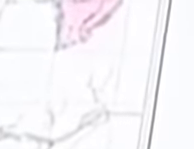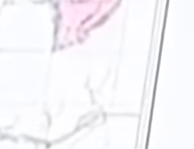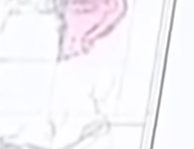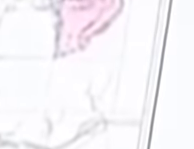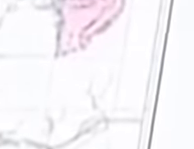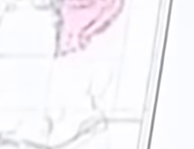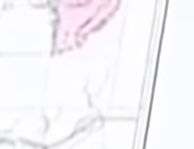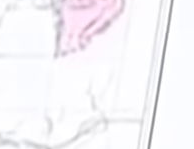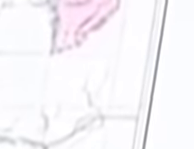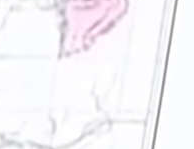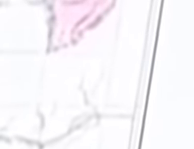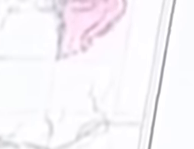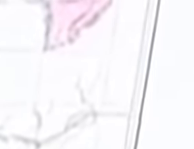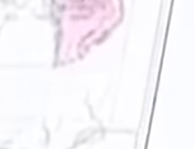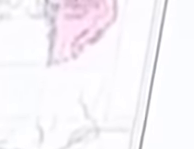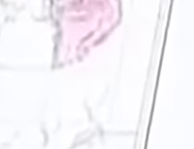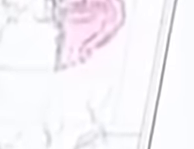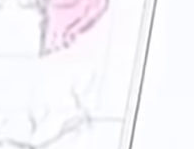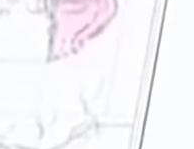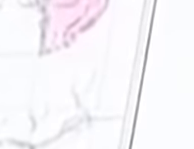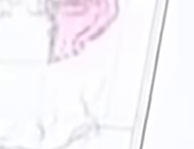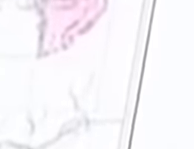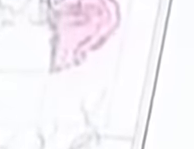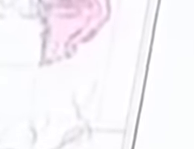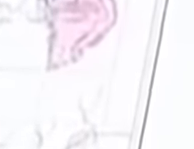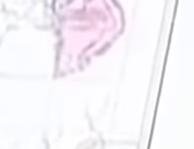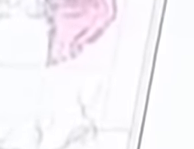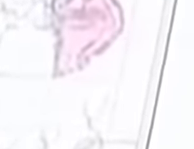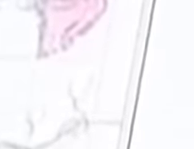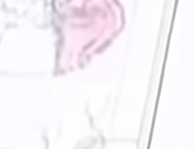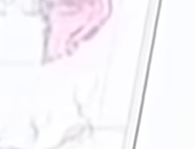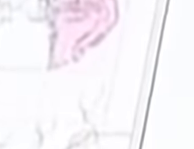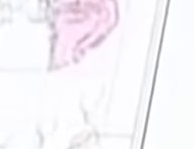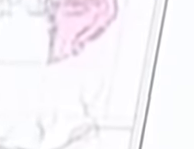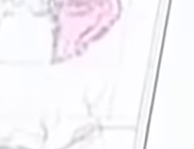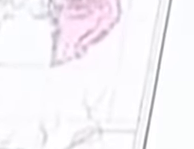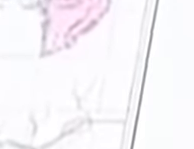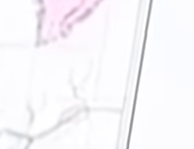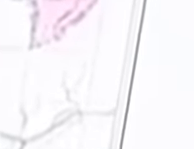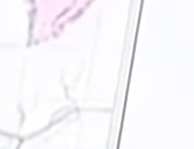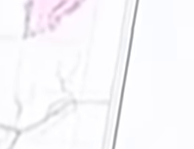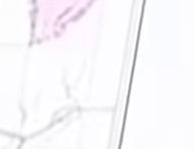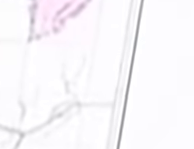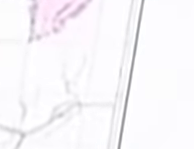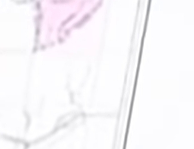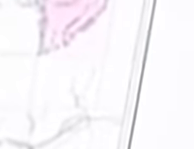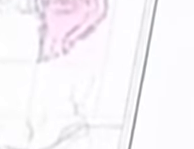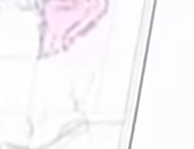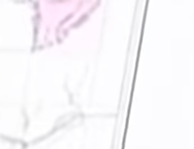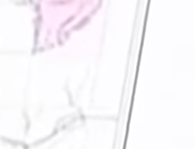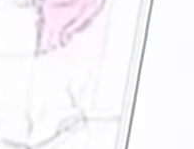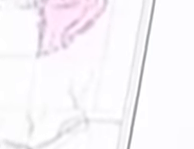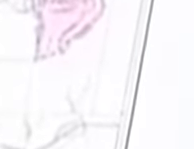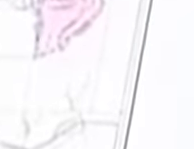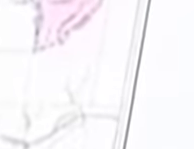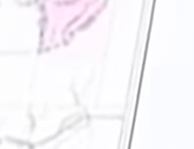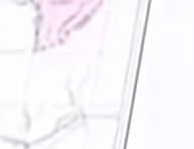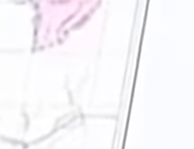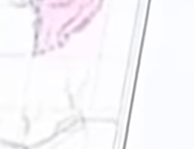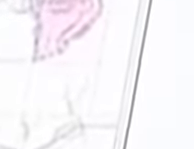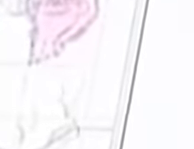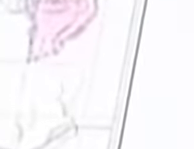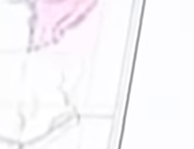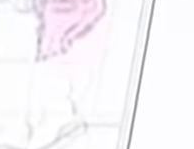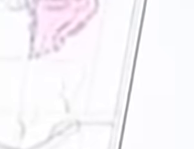gran potencia política, territorial, económica, militar, y luego los imperios nos dividieron,